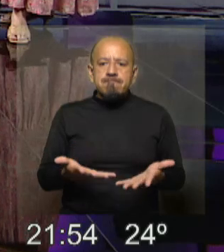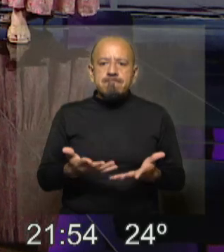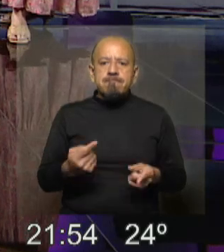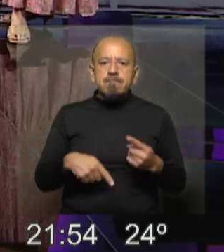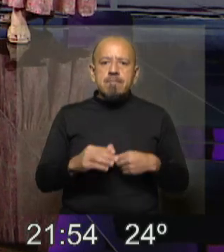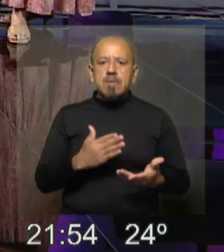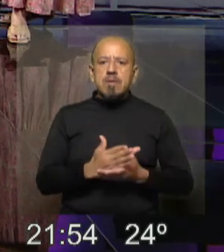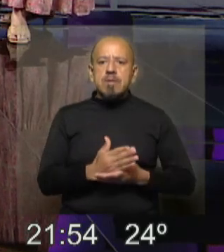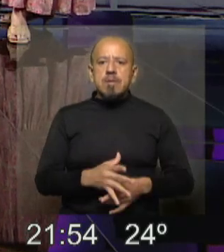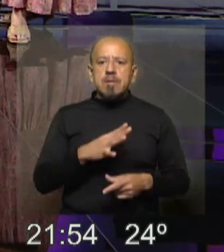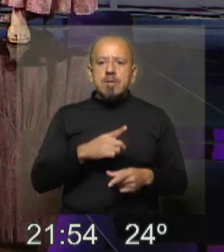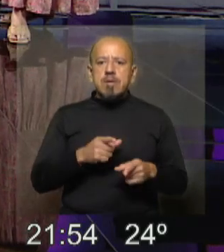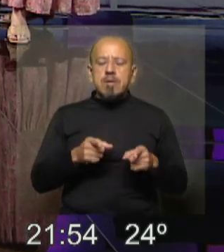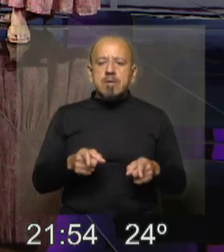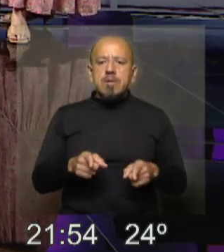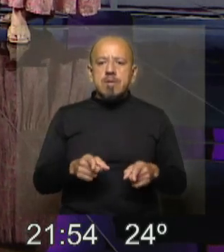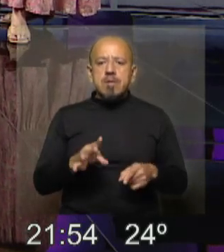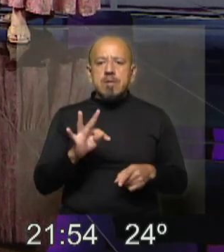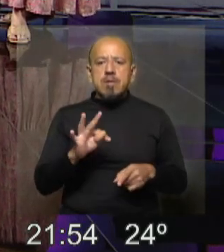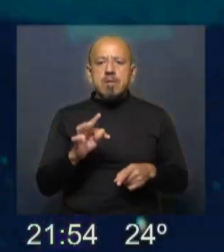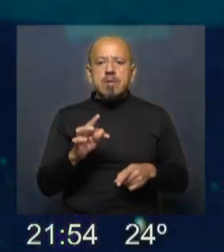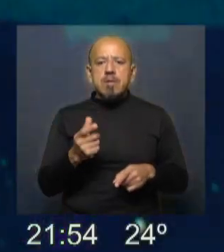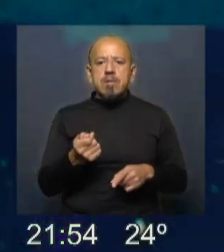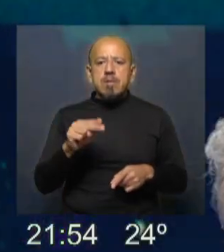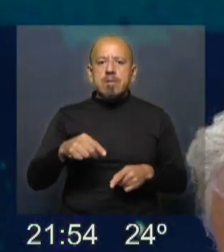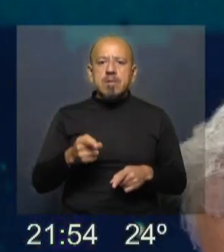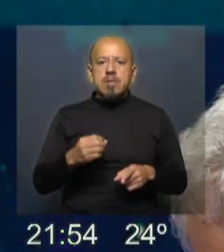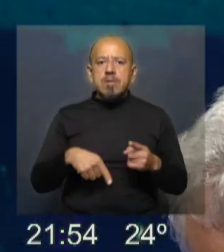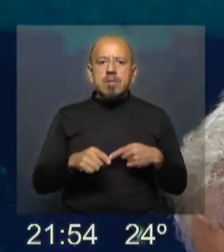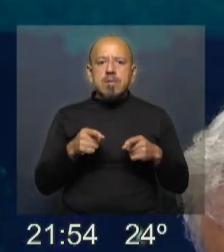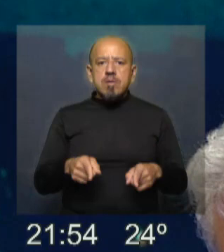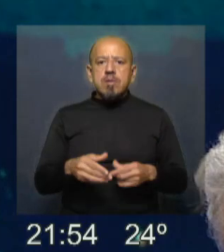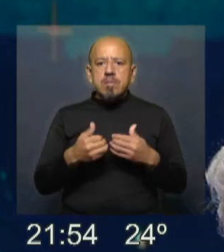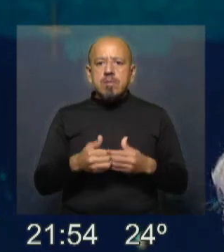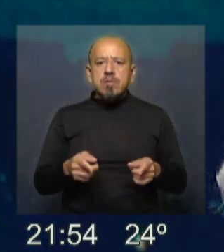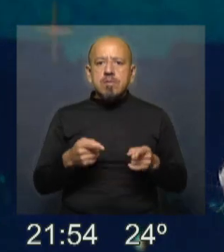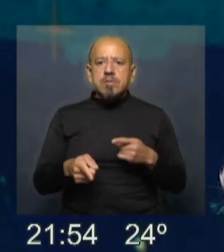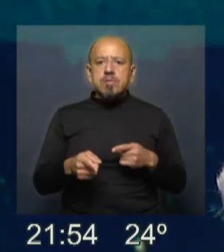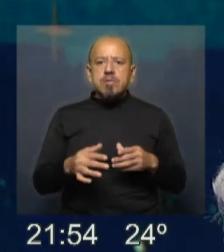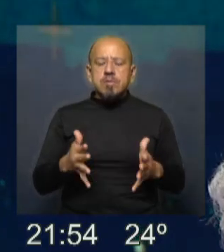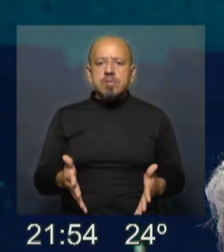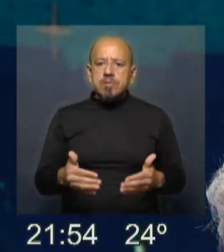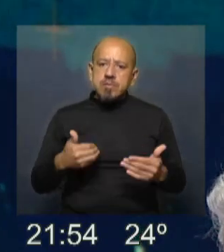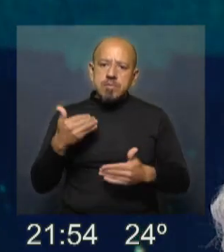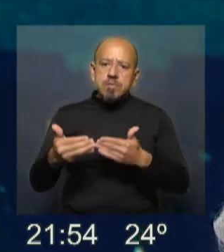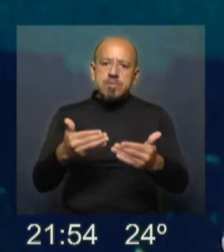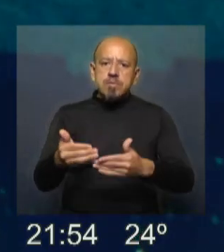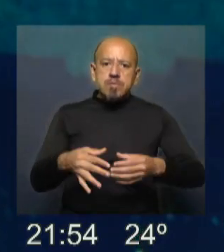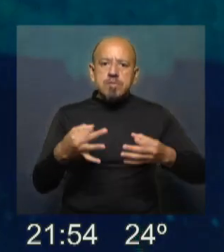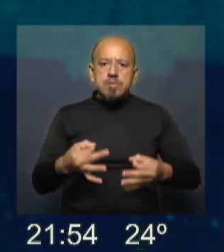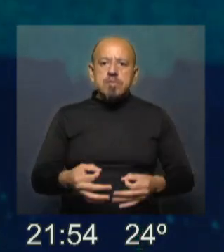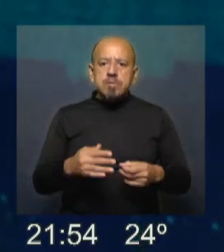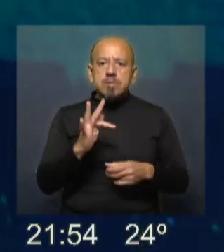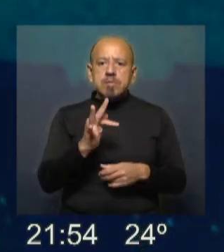bueno, siempre están cuando suena un tango. Entonces, digo, de alguna manera nació de ahí y viene de ahí. Después, con el tiempo, la verdad,